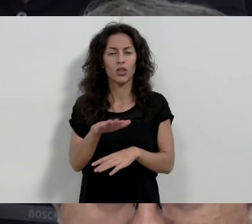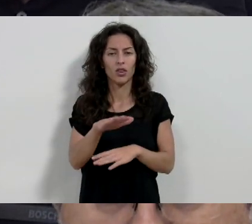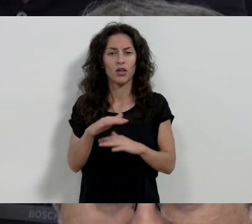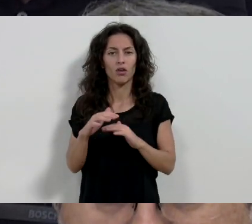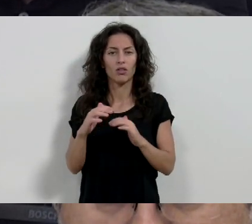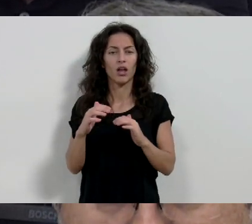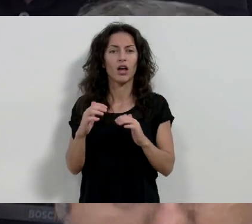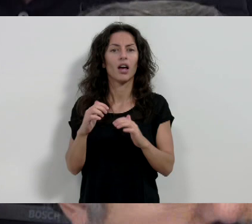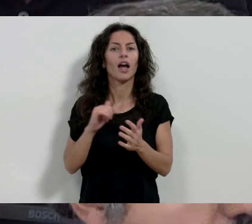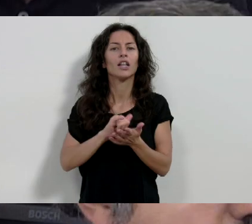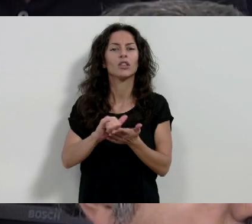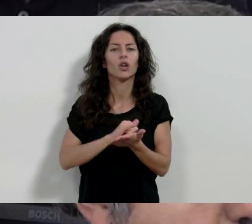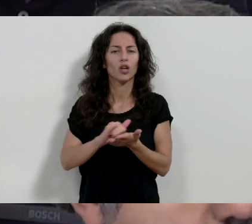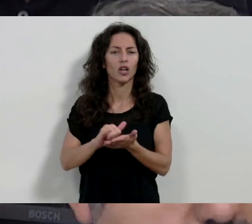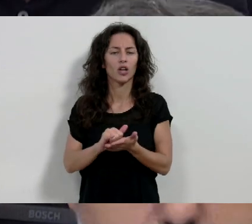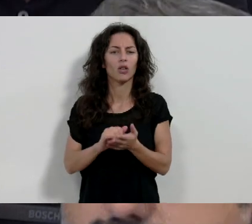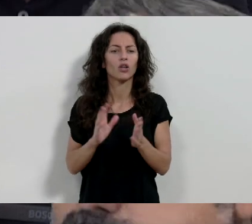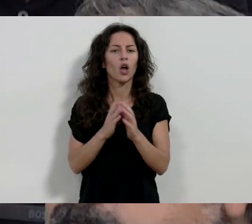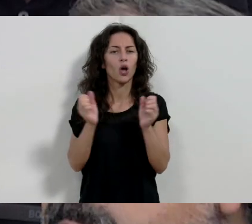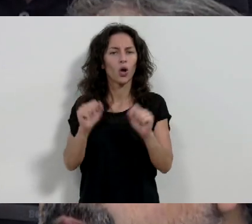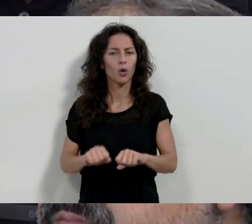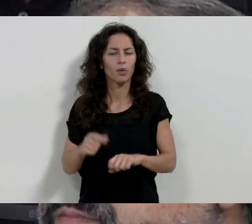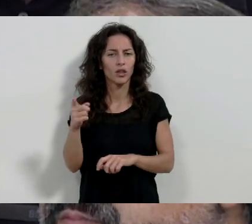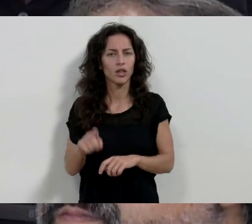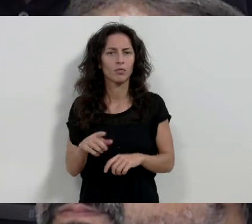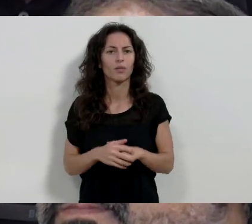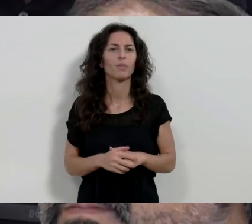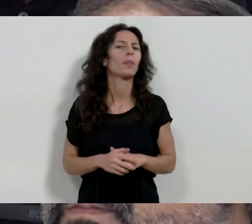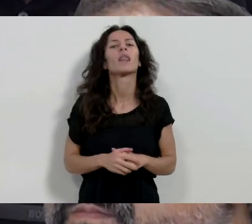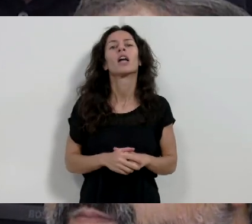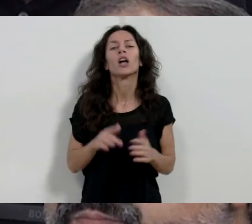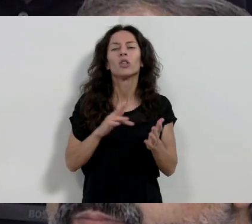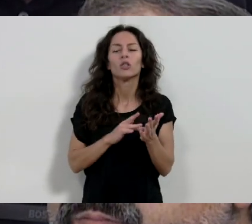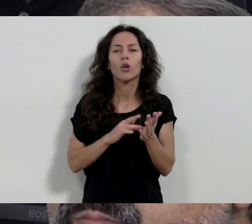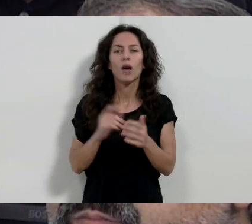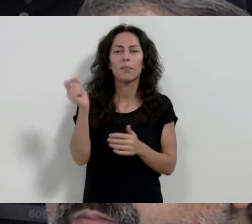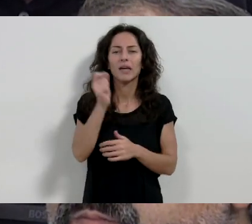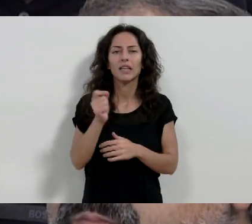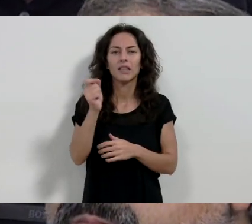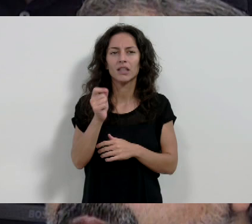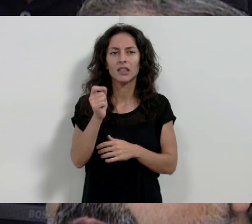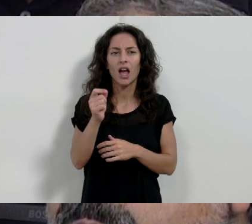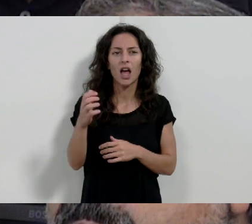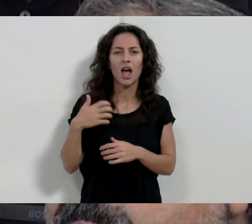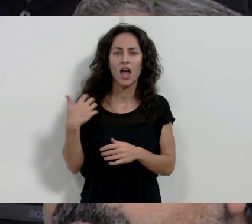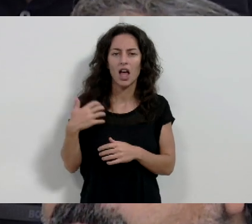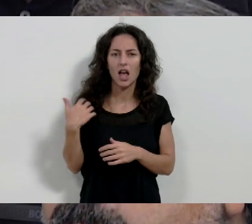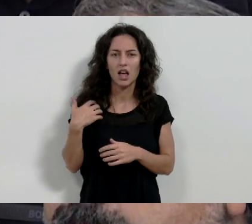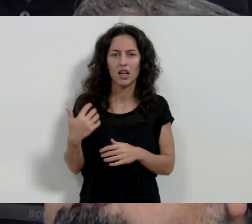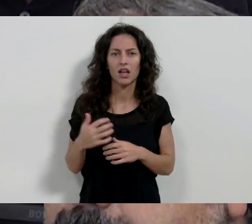edificios municipales. Cuando hay pintadas ofensivas, también aprovecho para decir que eso, en el momento que se pone en contacto con